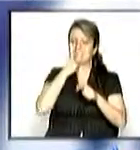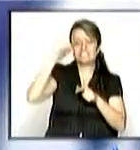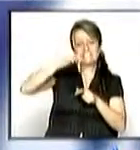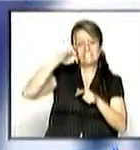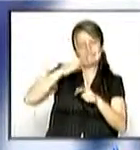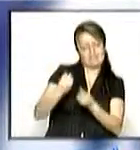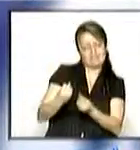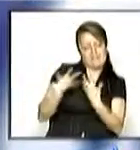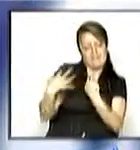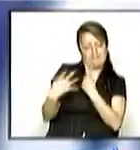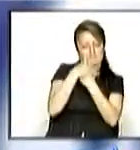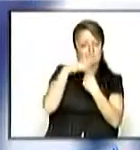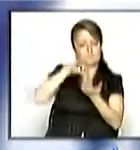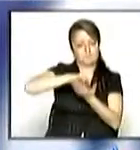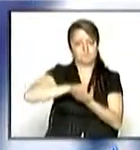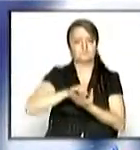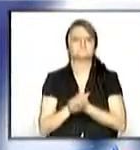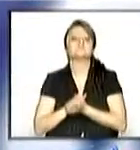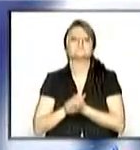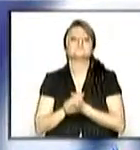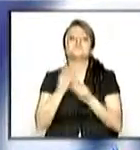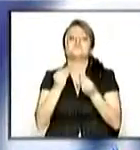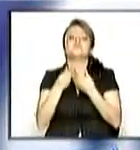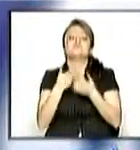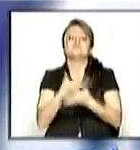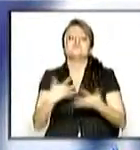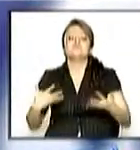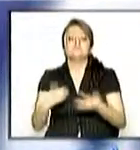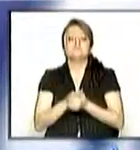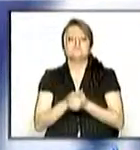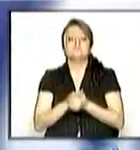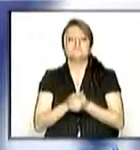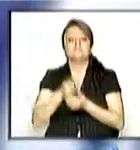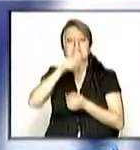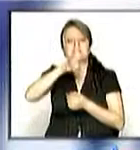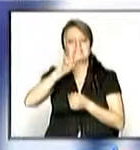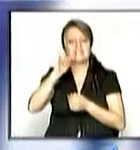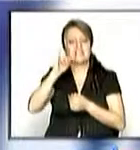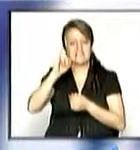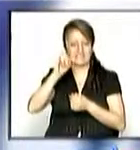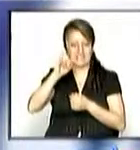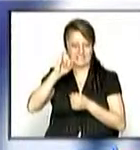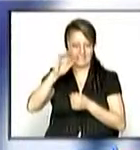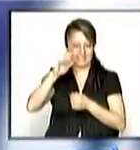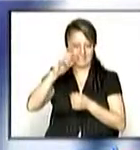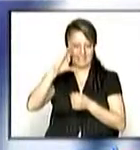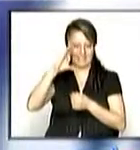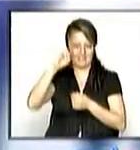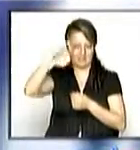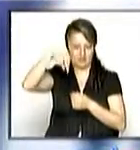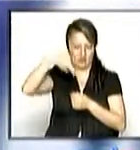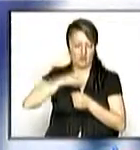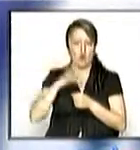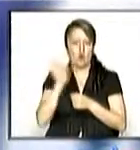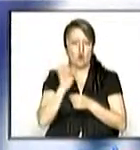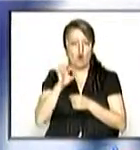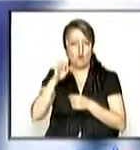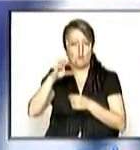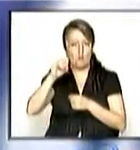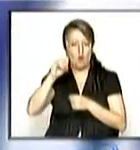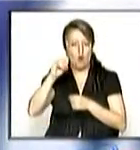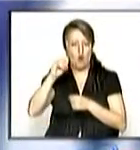muchos materiales en odontología como el Empress, el zircón o la porcelana funda, como le decimos